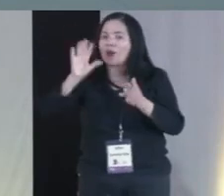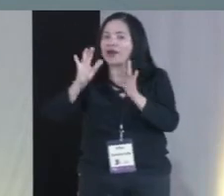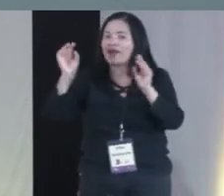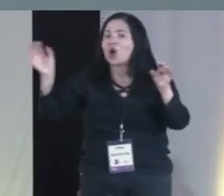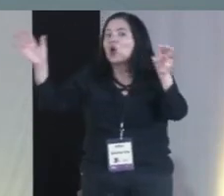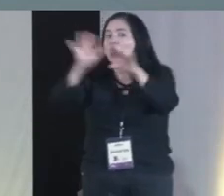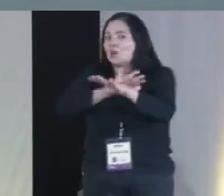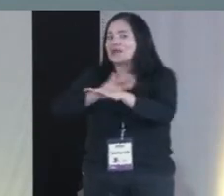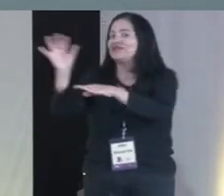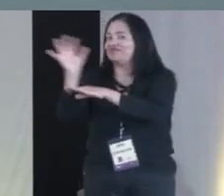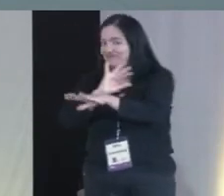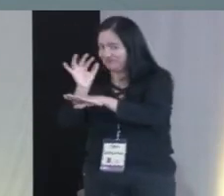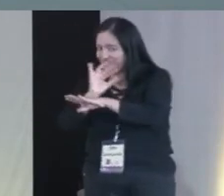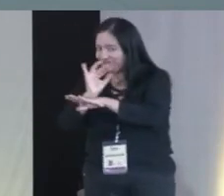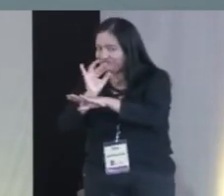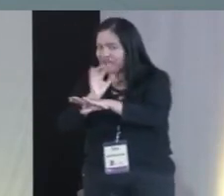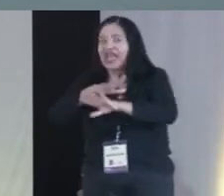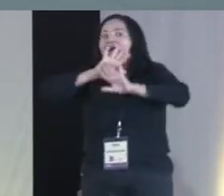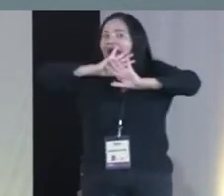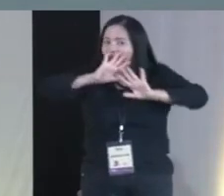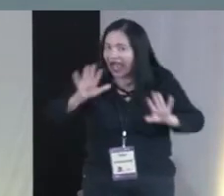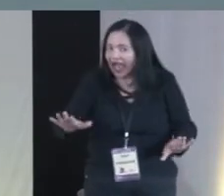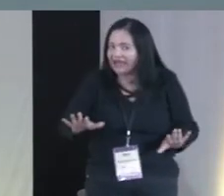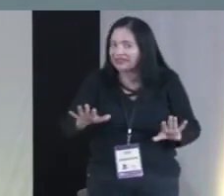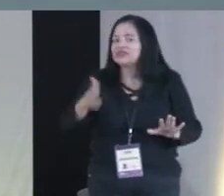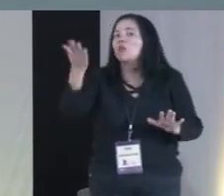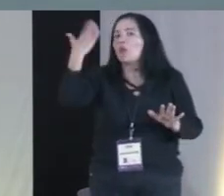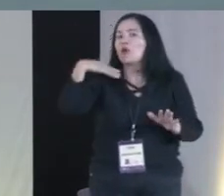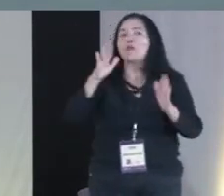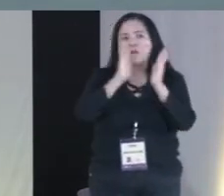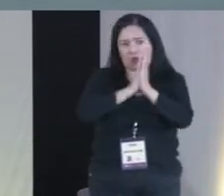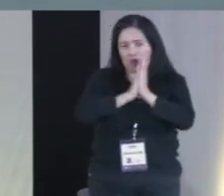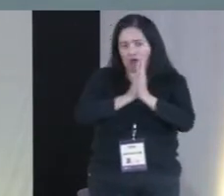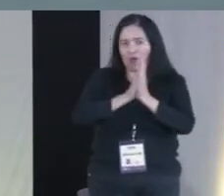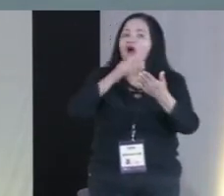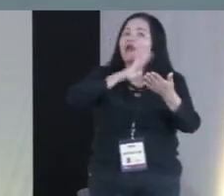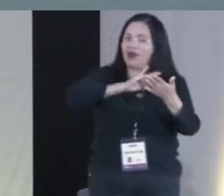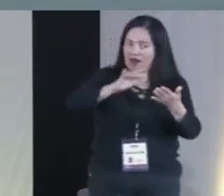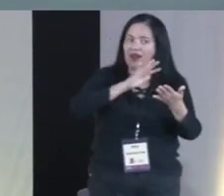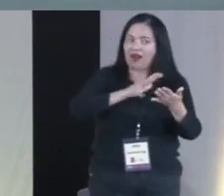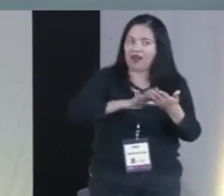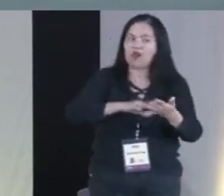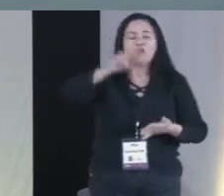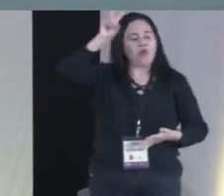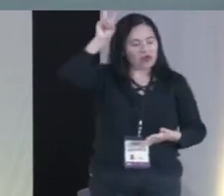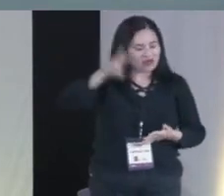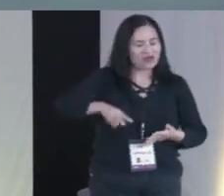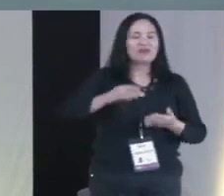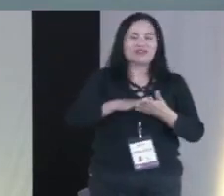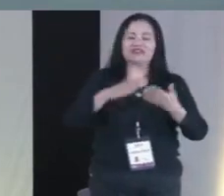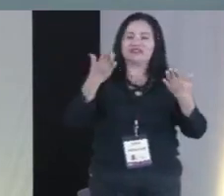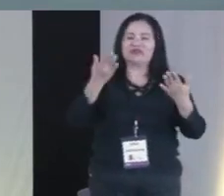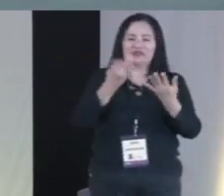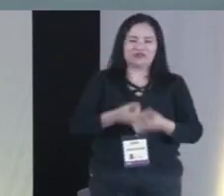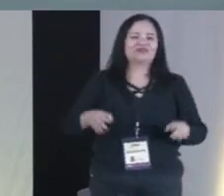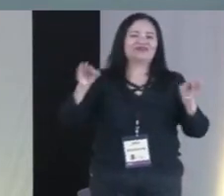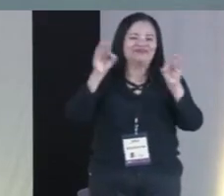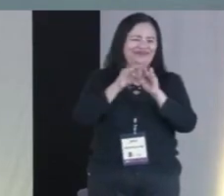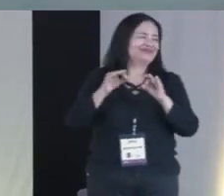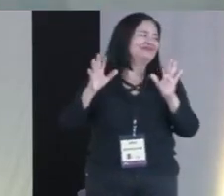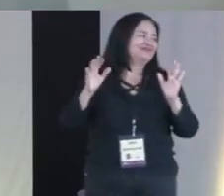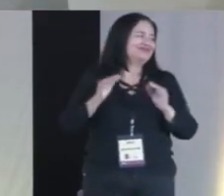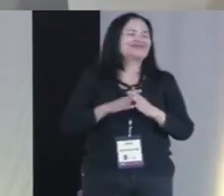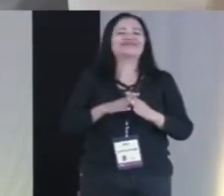de que la echen a perder, les recomiendo a ustedes que la lean, porque está realmente padrísima.